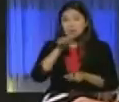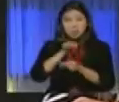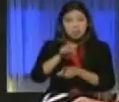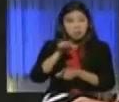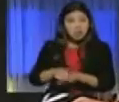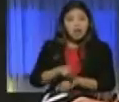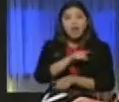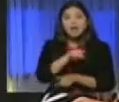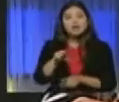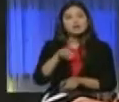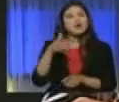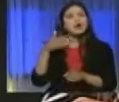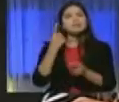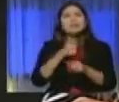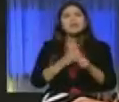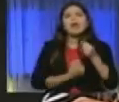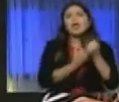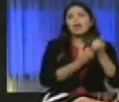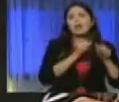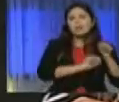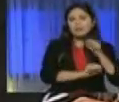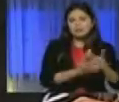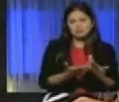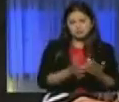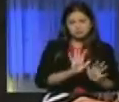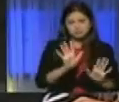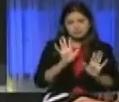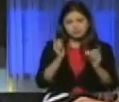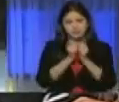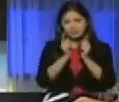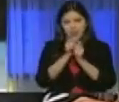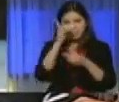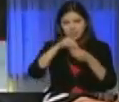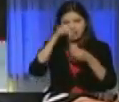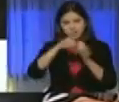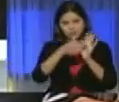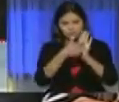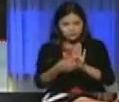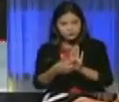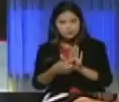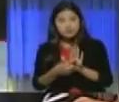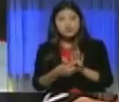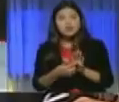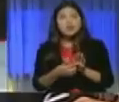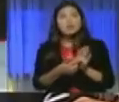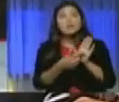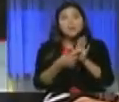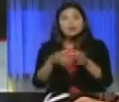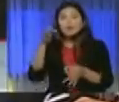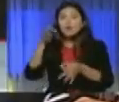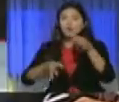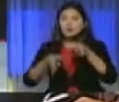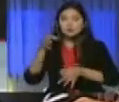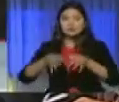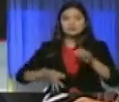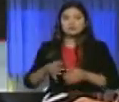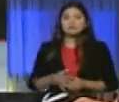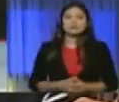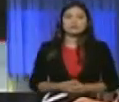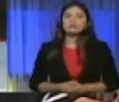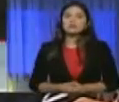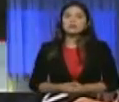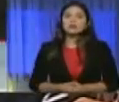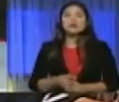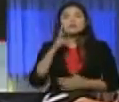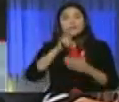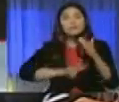a defenderlo. Yo solamente quisiera compartirle dos datos que demuestran la justeza de la política que usted ha implementado y una visión